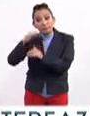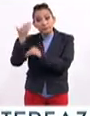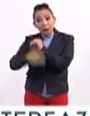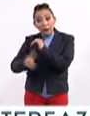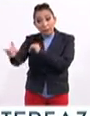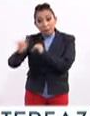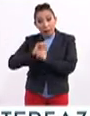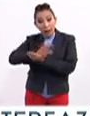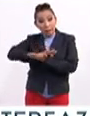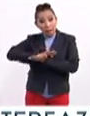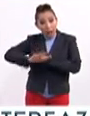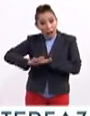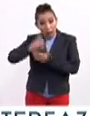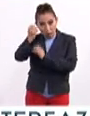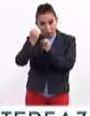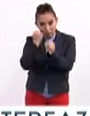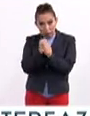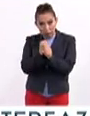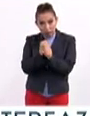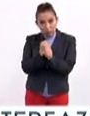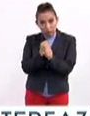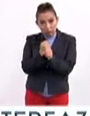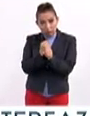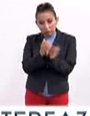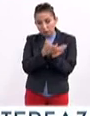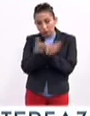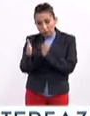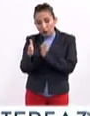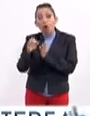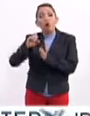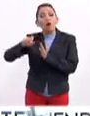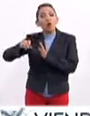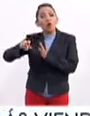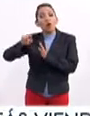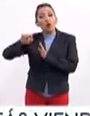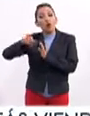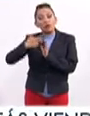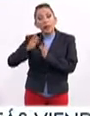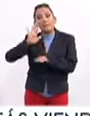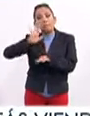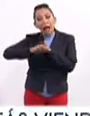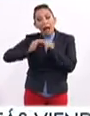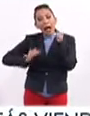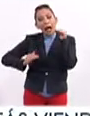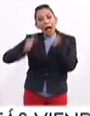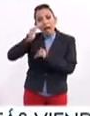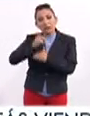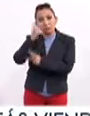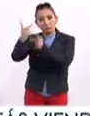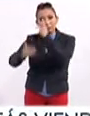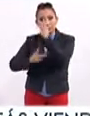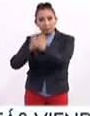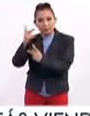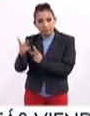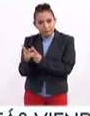Terminando de pagar al año, ya va a tener derecho a una cantidad mayor